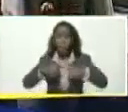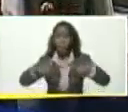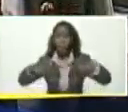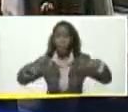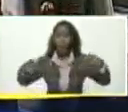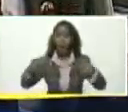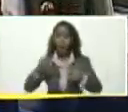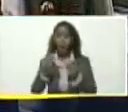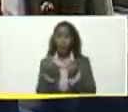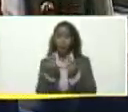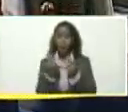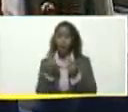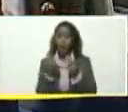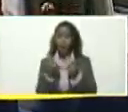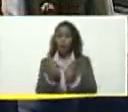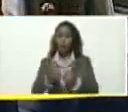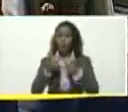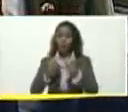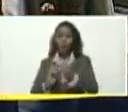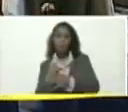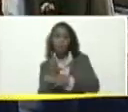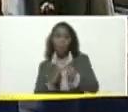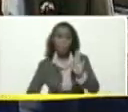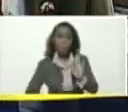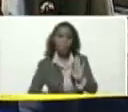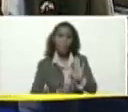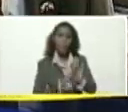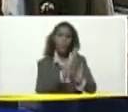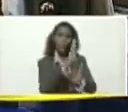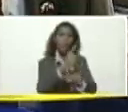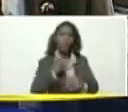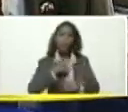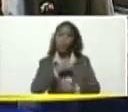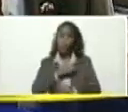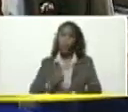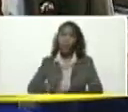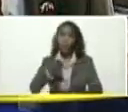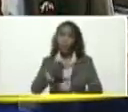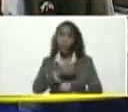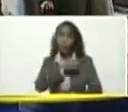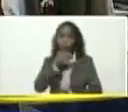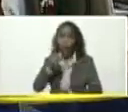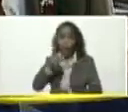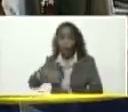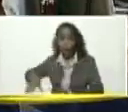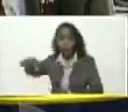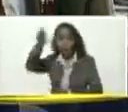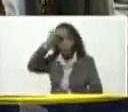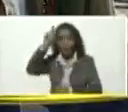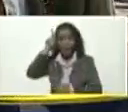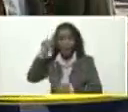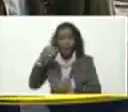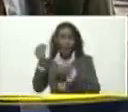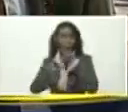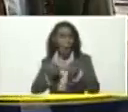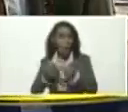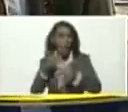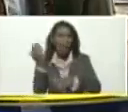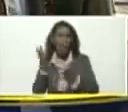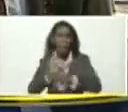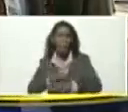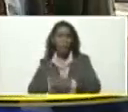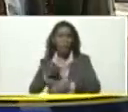una economía floreciente. Y para nosotros es importante aprender de esa lección. ¿Qué pasó en Vietnam